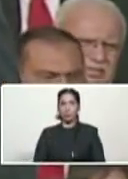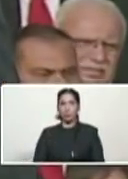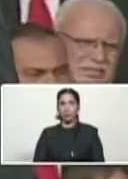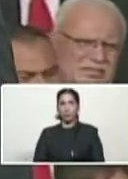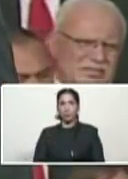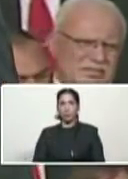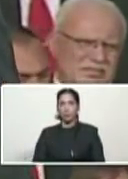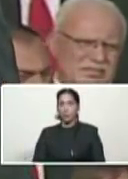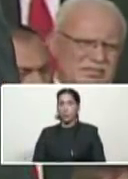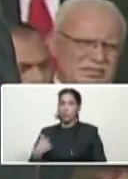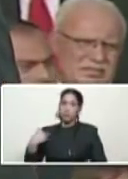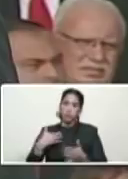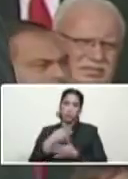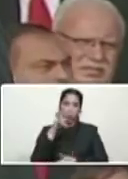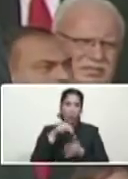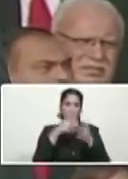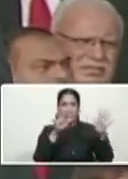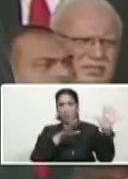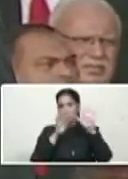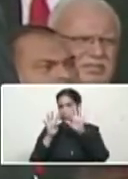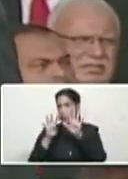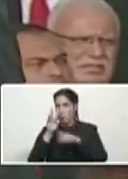periodo